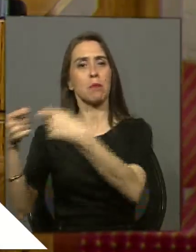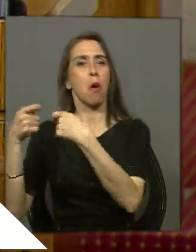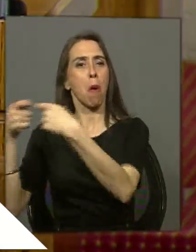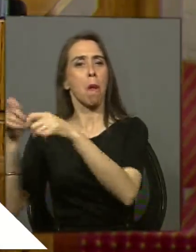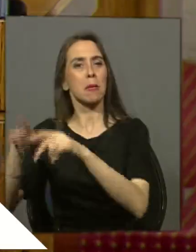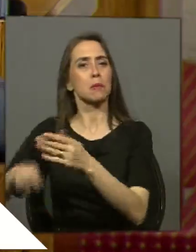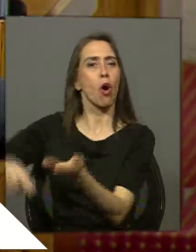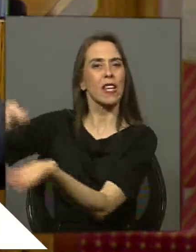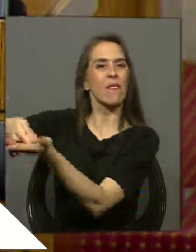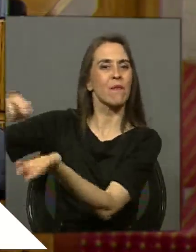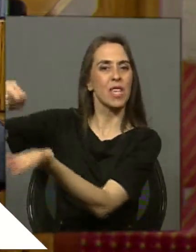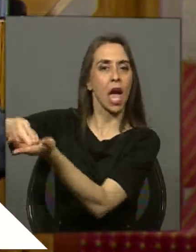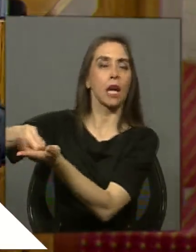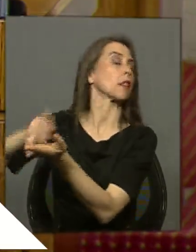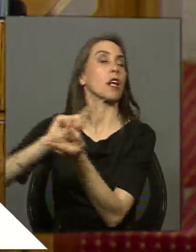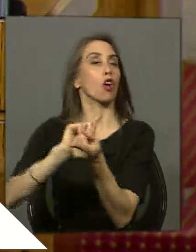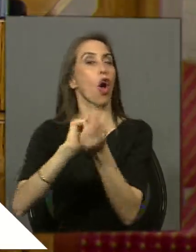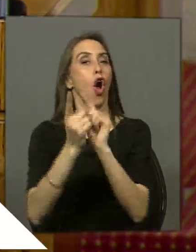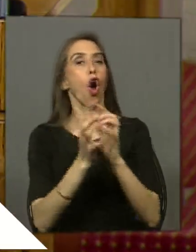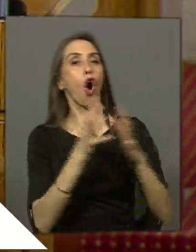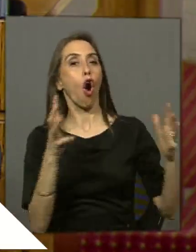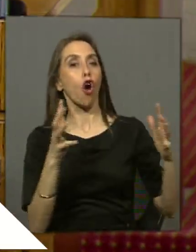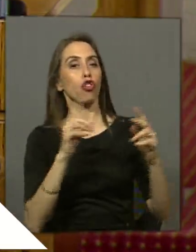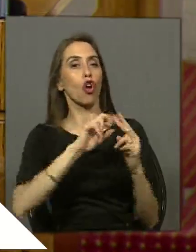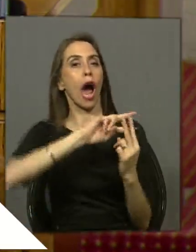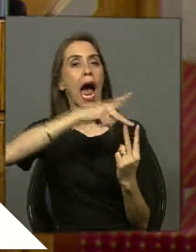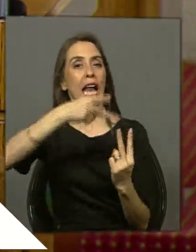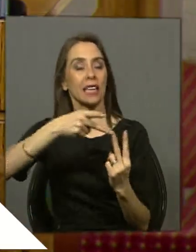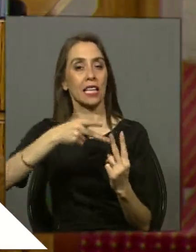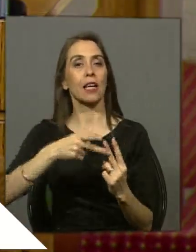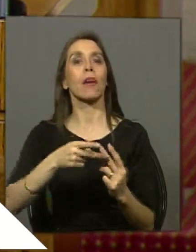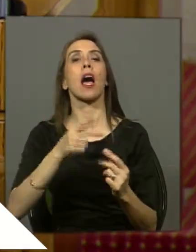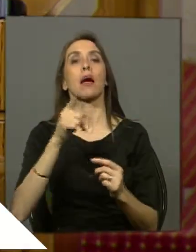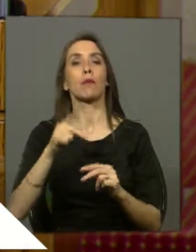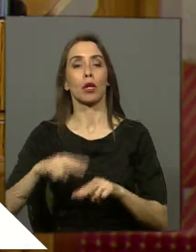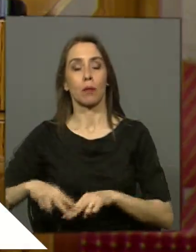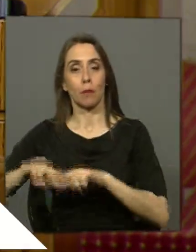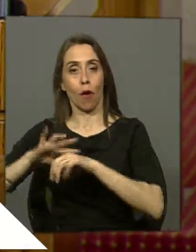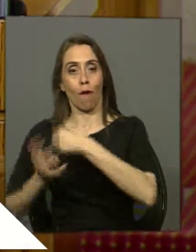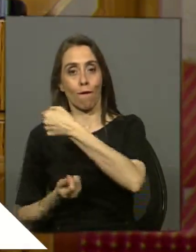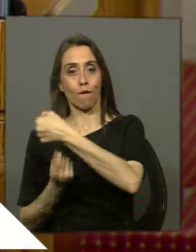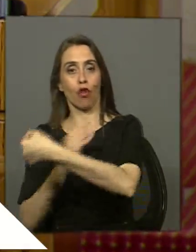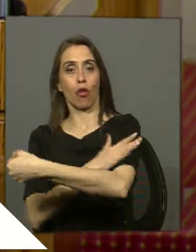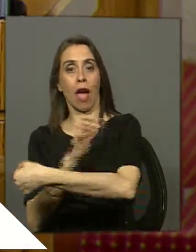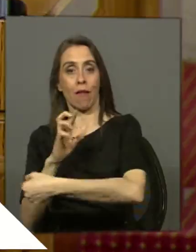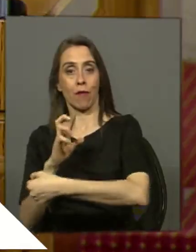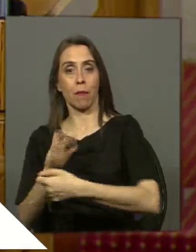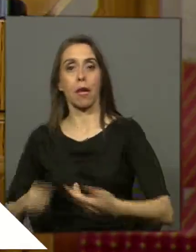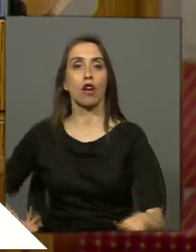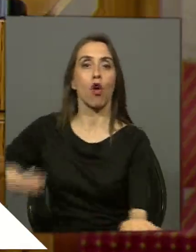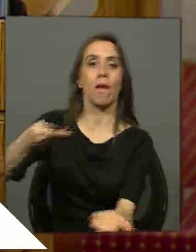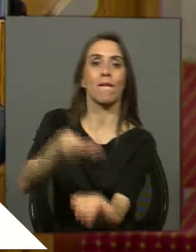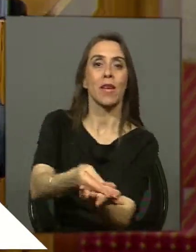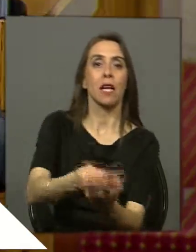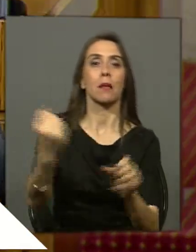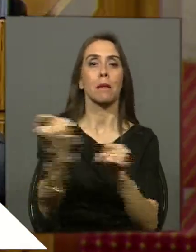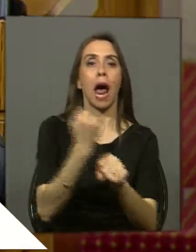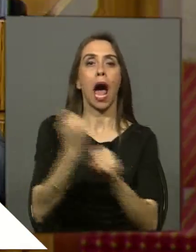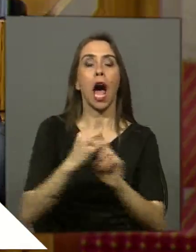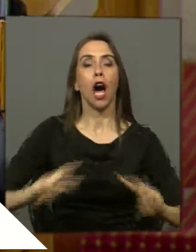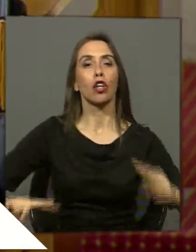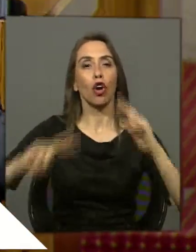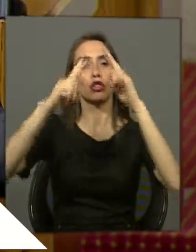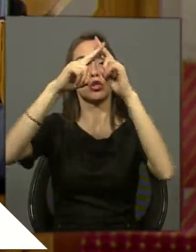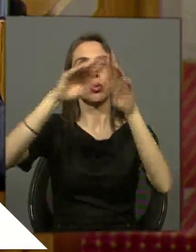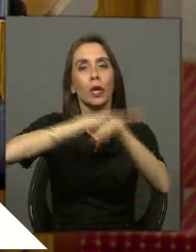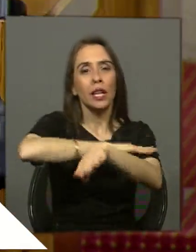ellos se ven muy grandes inversiones en infraestructura por ejemplo que hoy día no son posibles déjenme